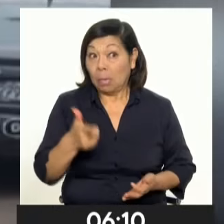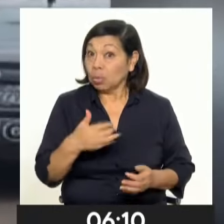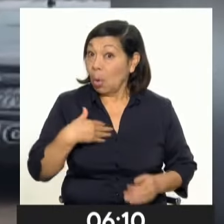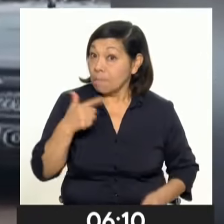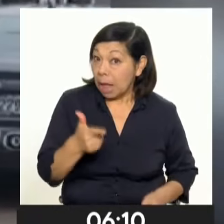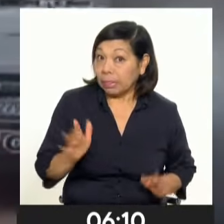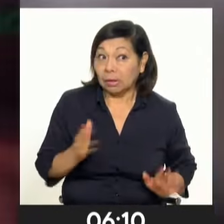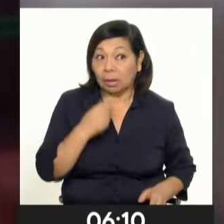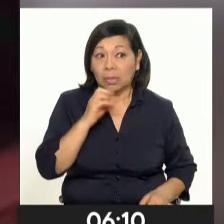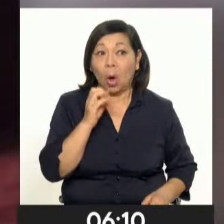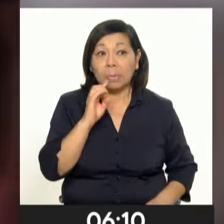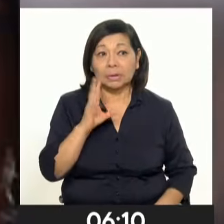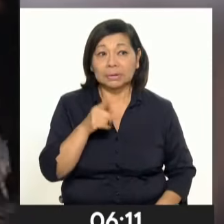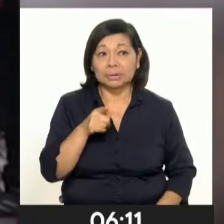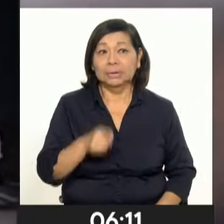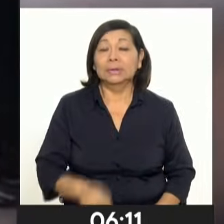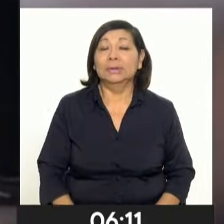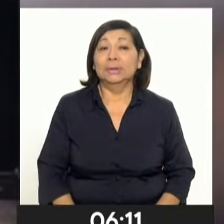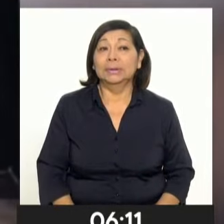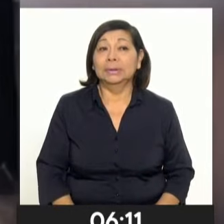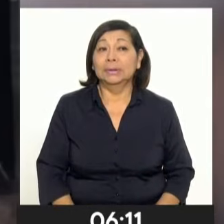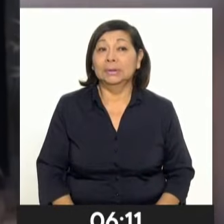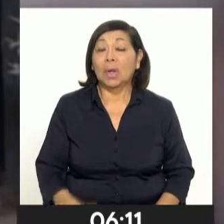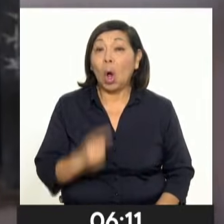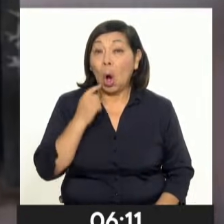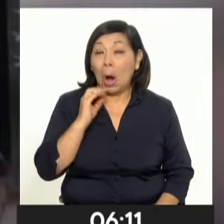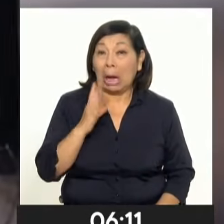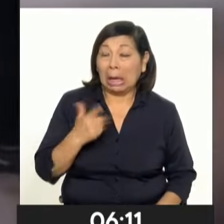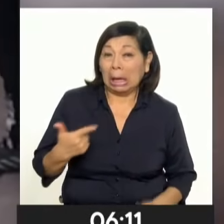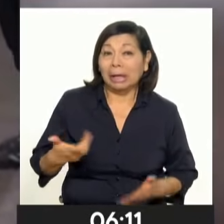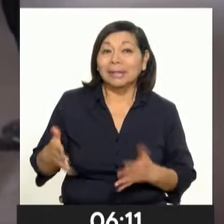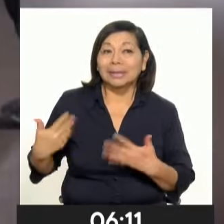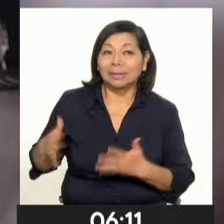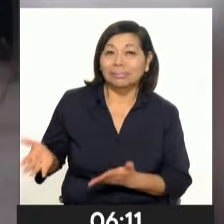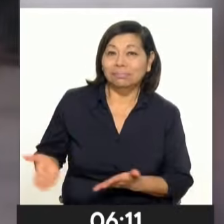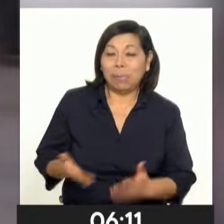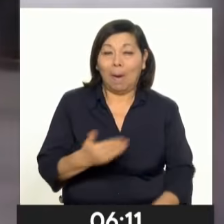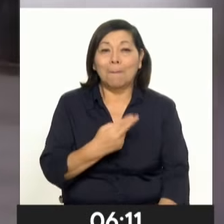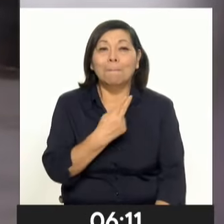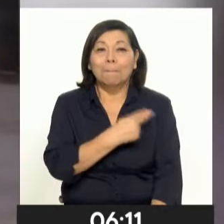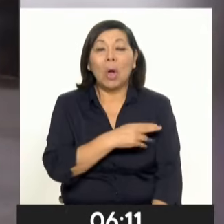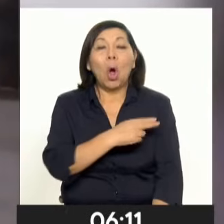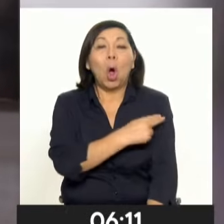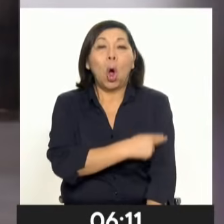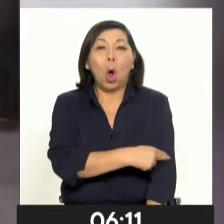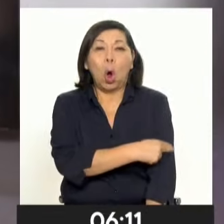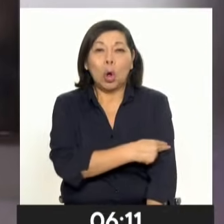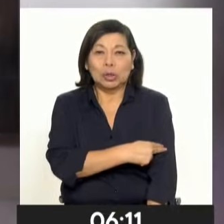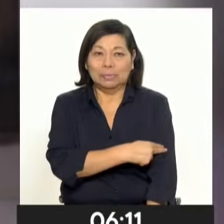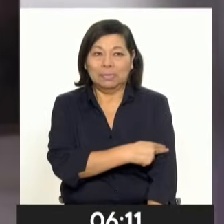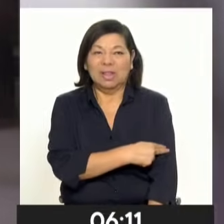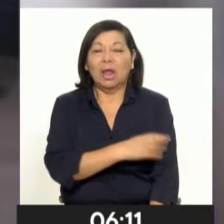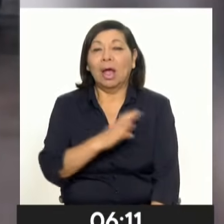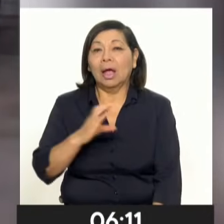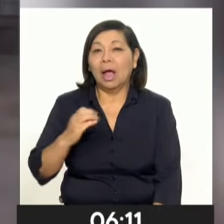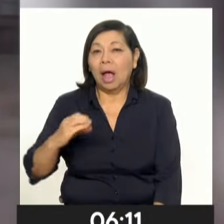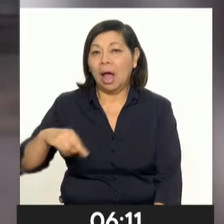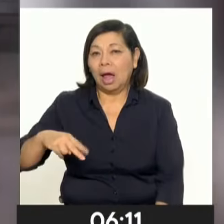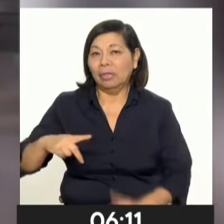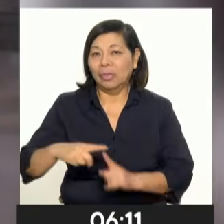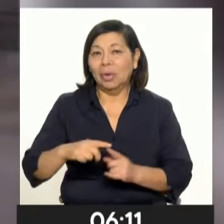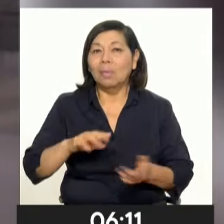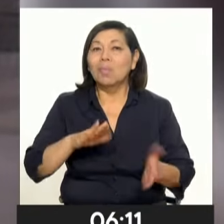disparo. Aún herido, el delincuente fue trasladado por la policía al Hospital 10 de Canto Grande,